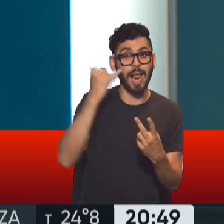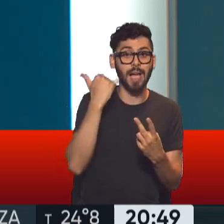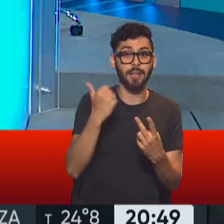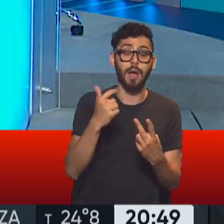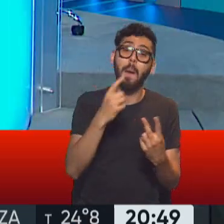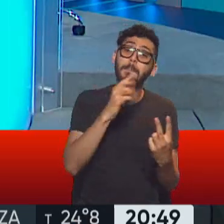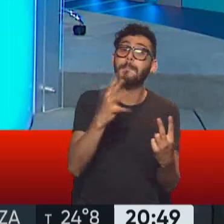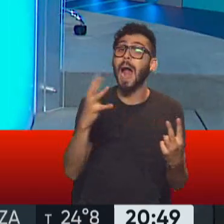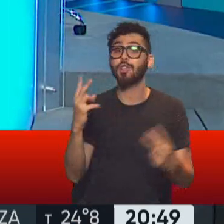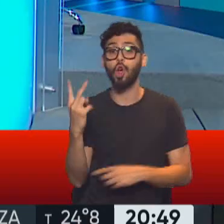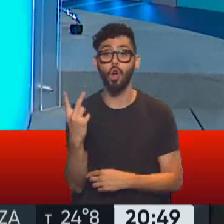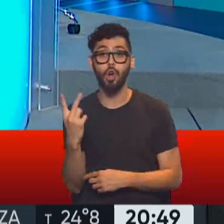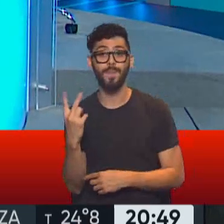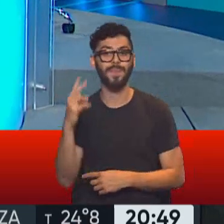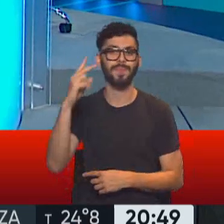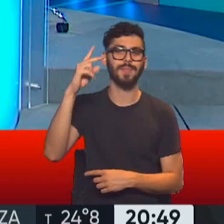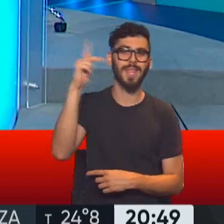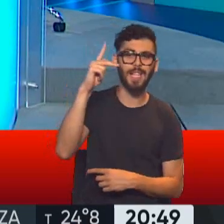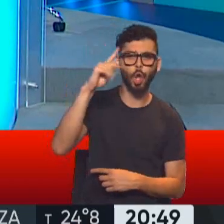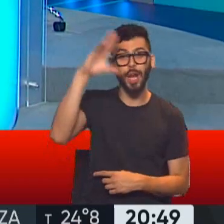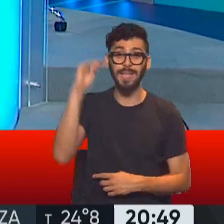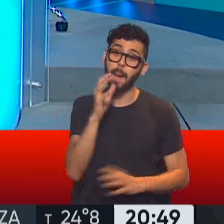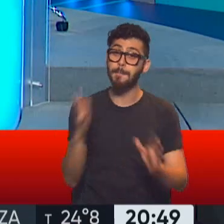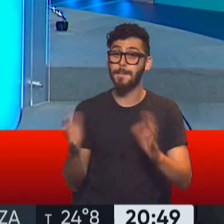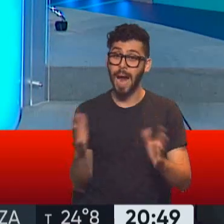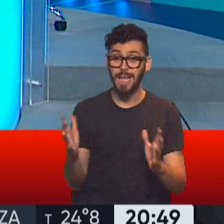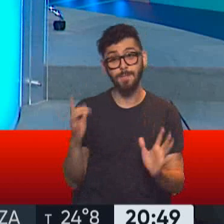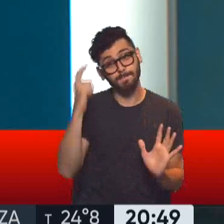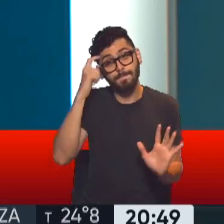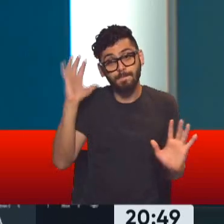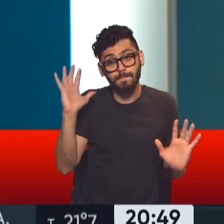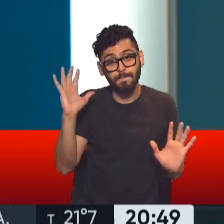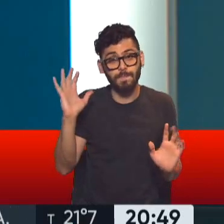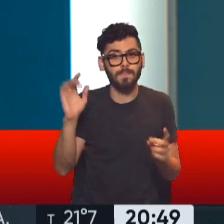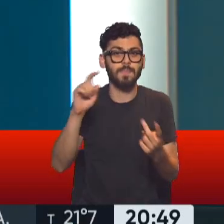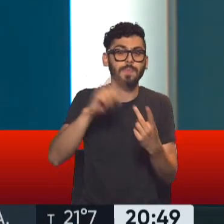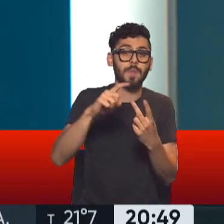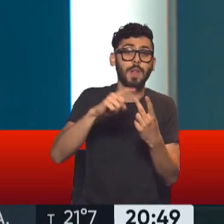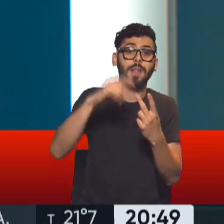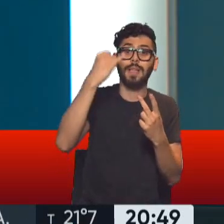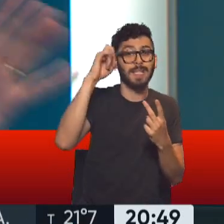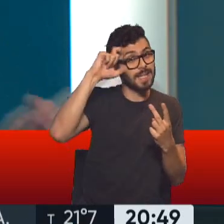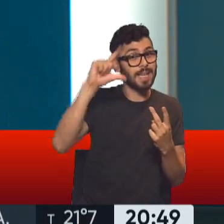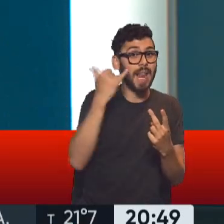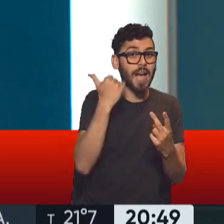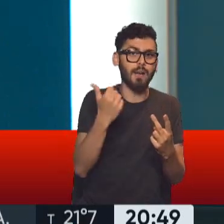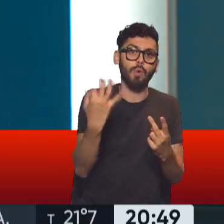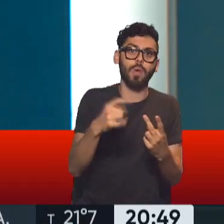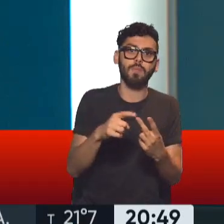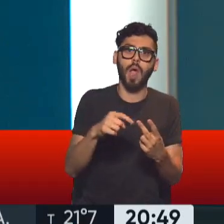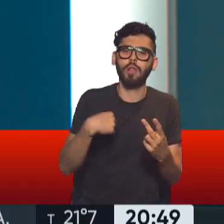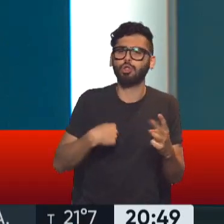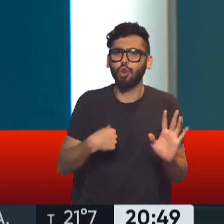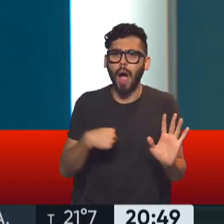Néstor y Cristina. Claro. Digamos, para pensar, ¿no es cierto? Mel estuvo muy bien porque se quedó totalmente en